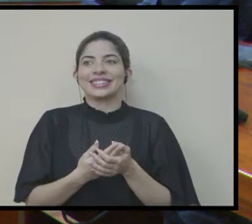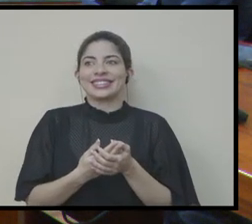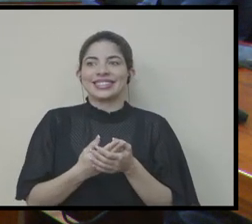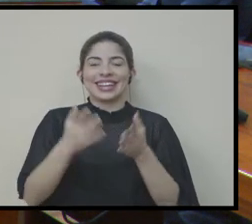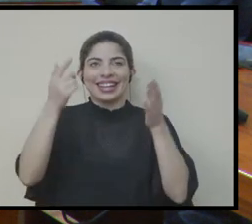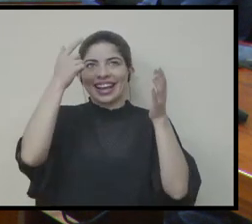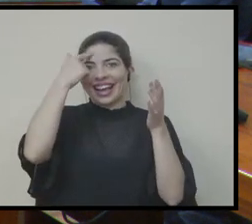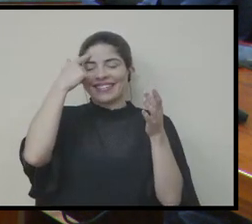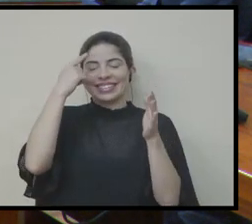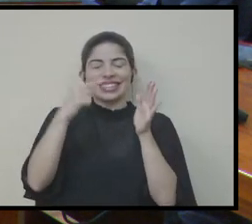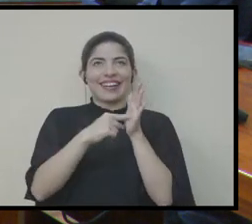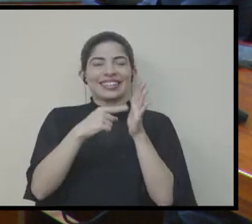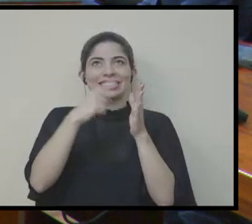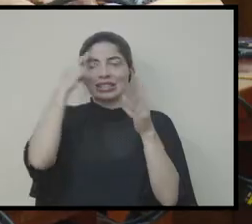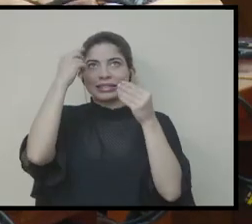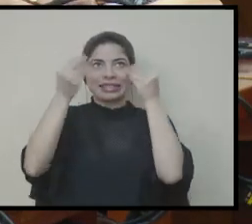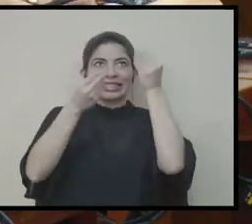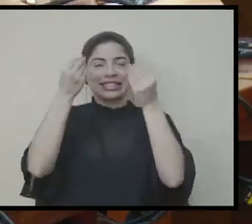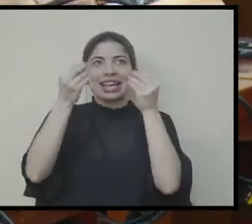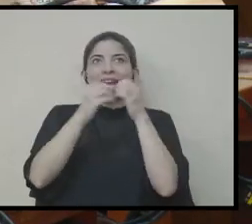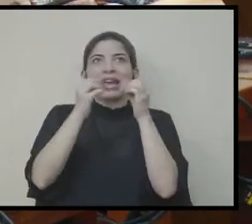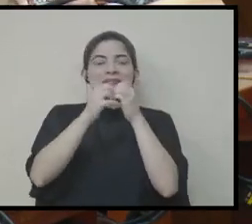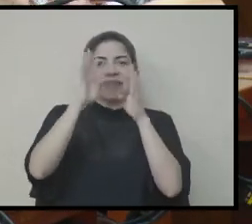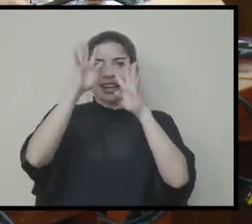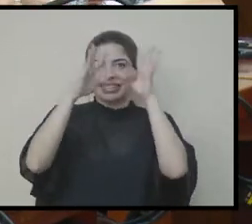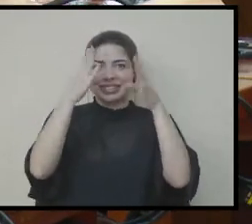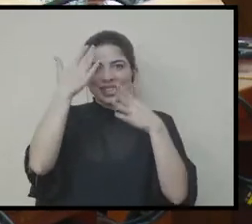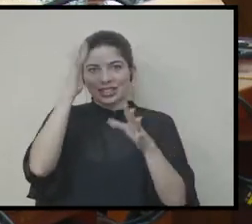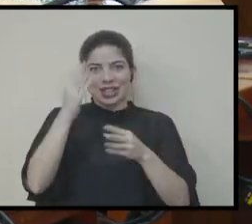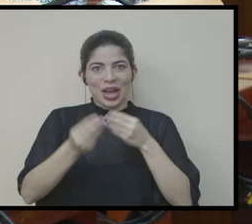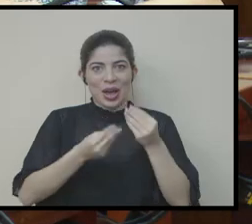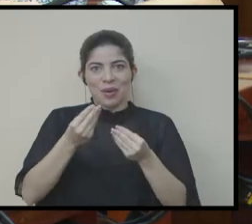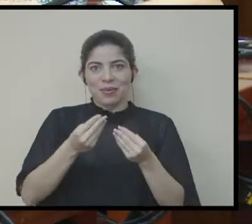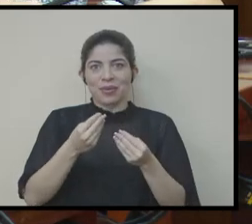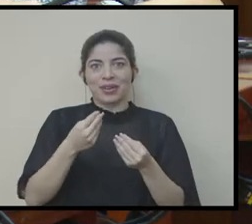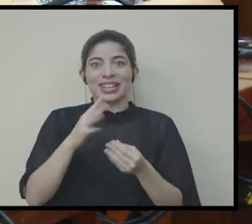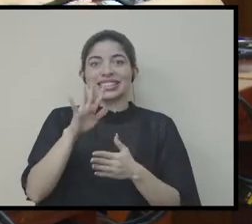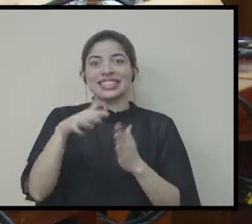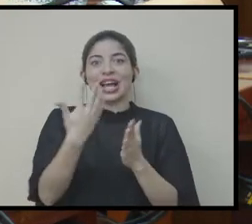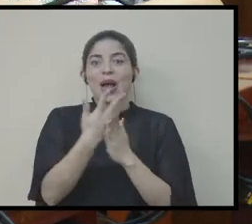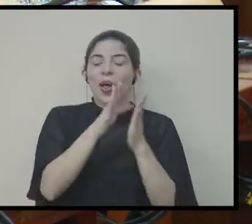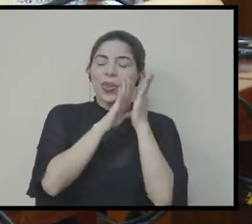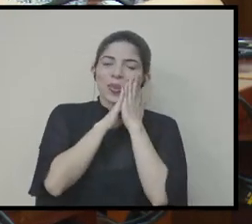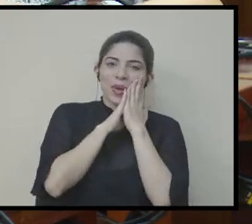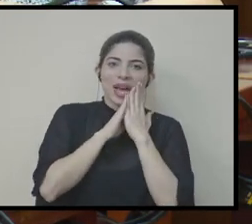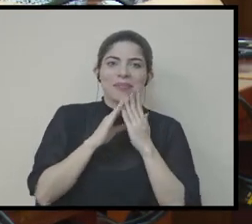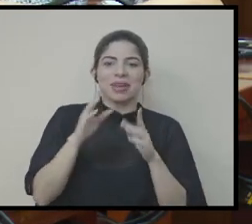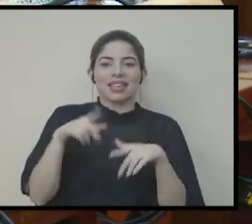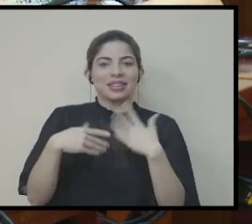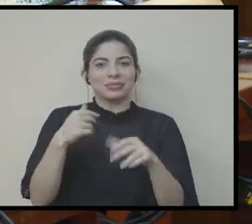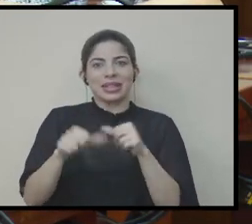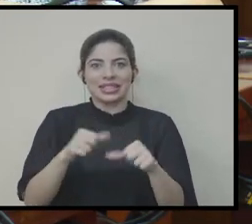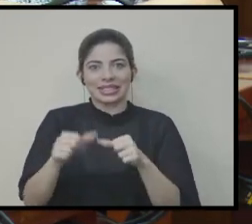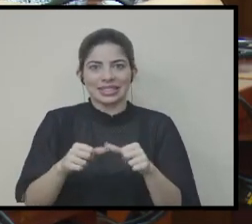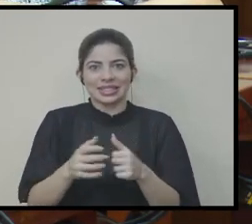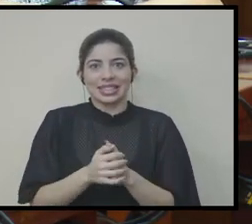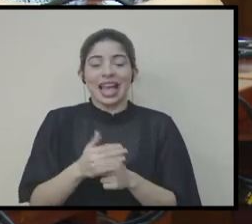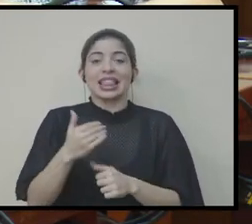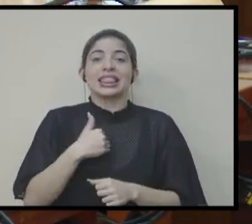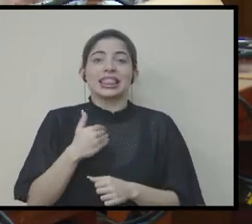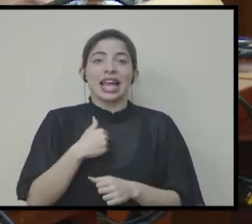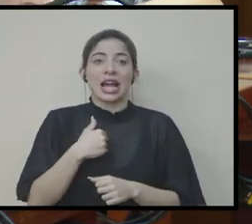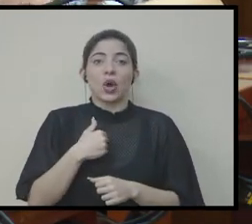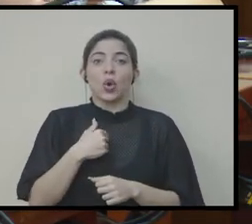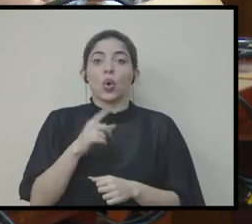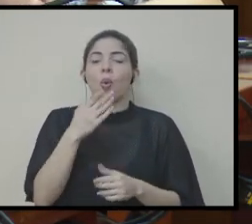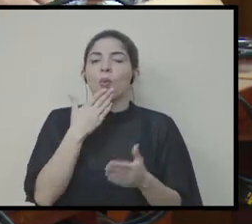esta cabeza. A veces digo, ya no sé qué más hacer o cómo hacer, y duermo 5 horas y bueno, hágale, ¿verdad?